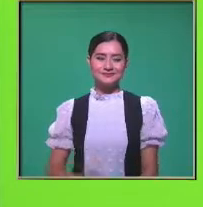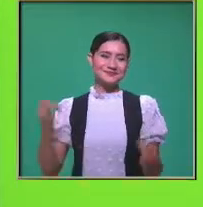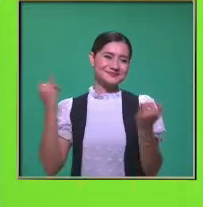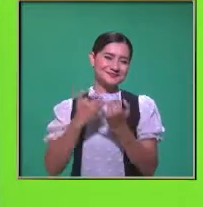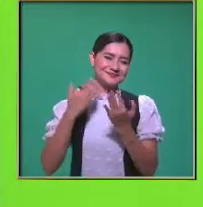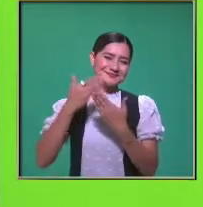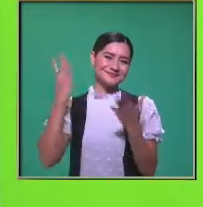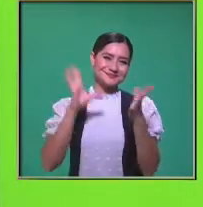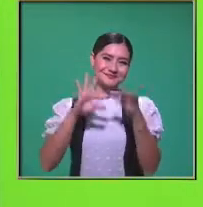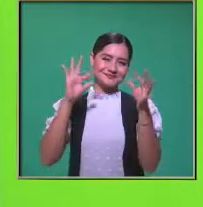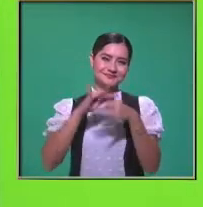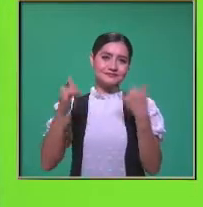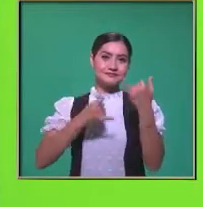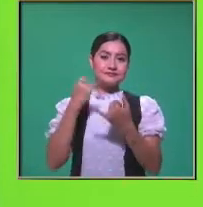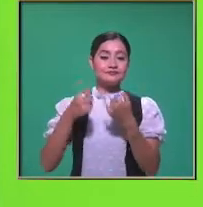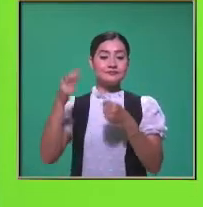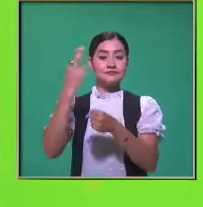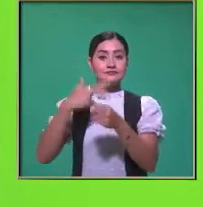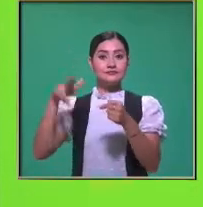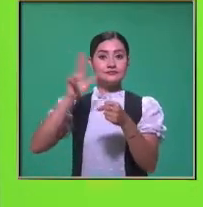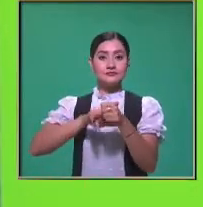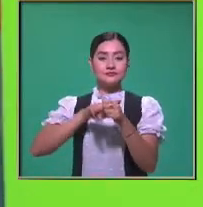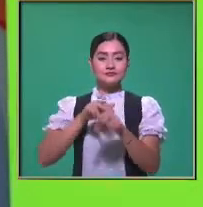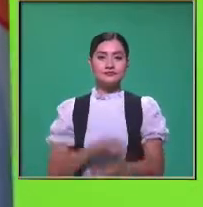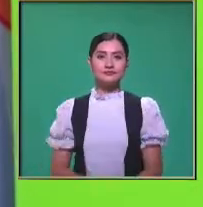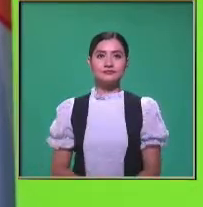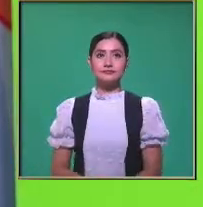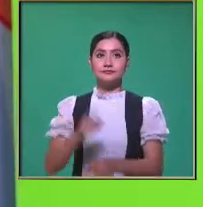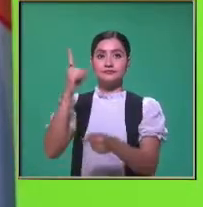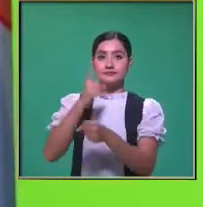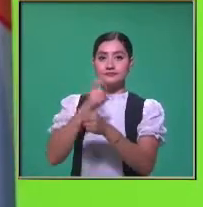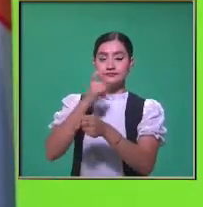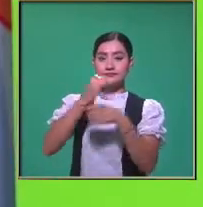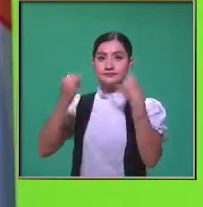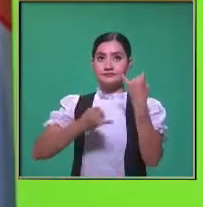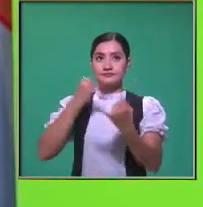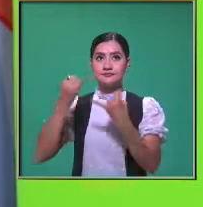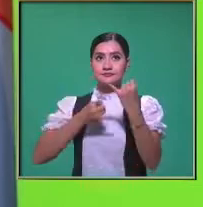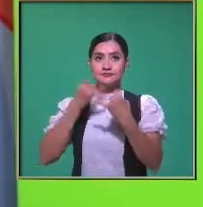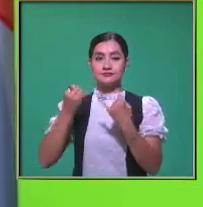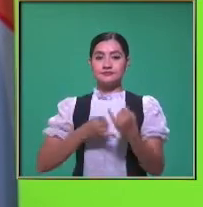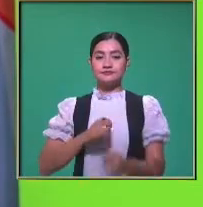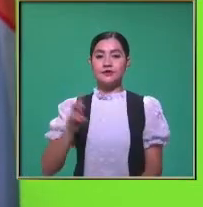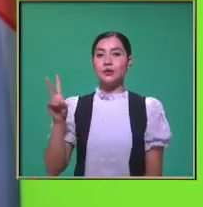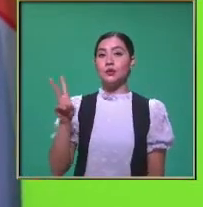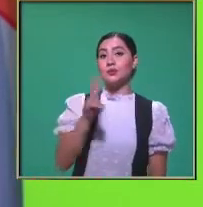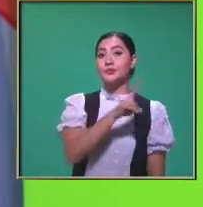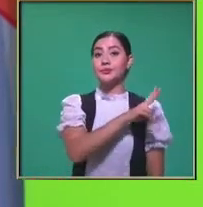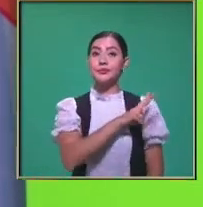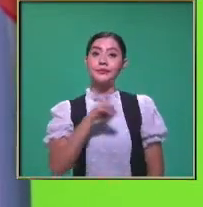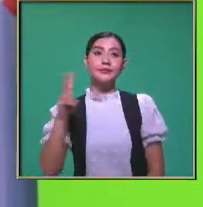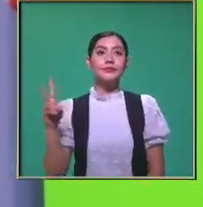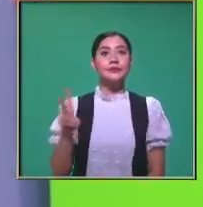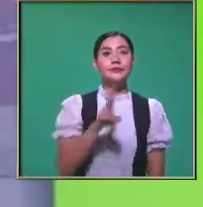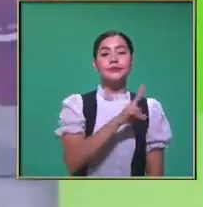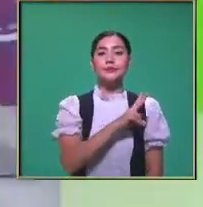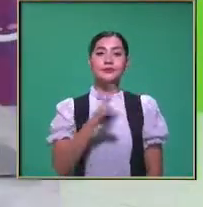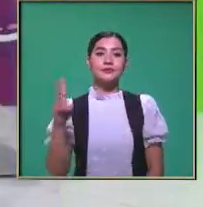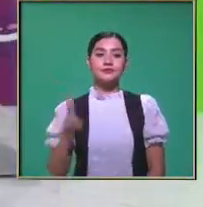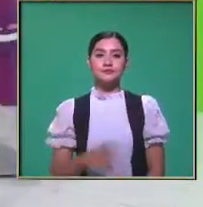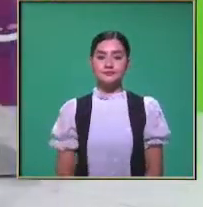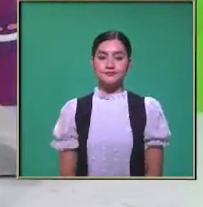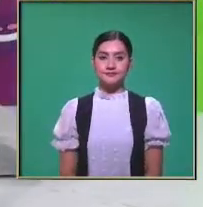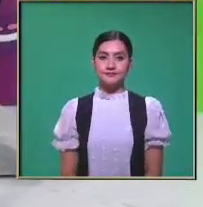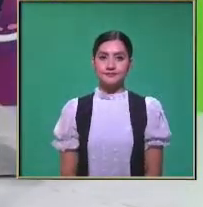rato, Clau. Y lo primero con lo que vamos a jugar es con el viento. Ay, qué super padre, ¿verdad? El viento,